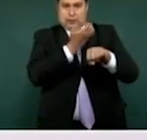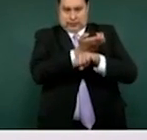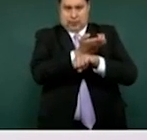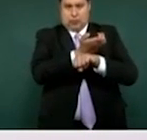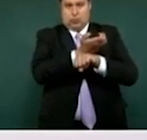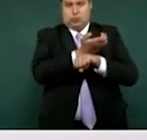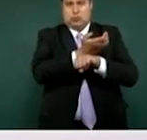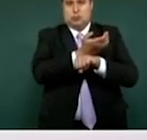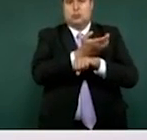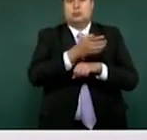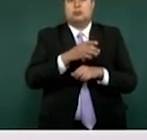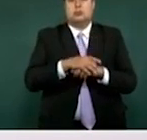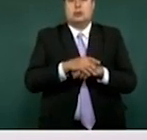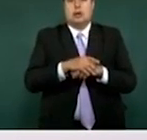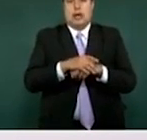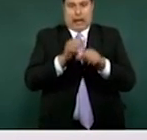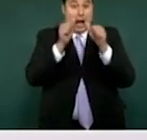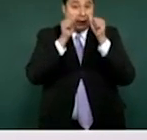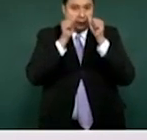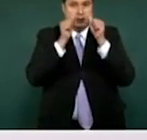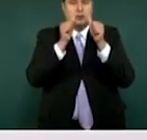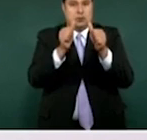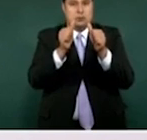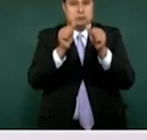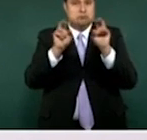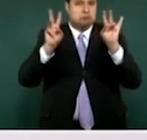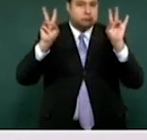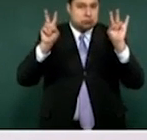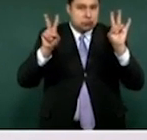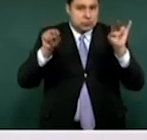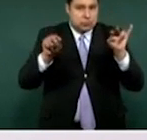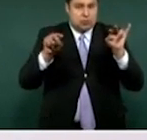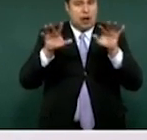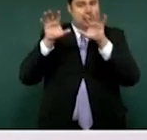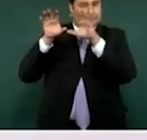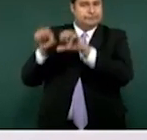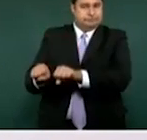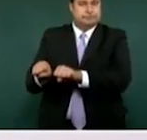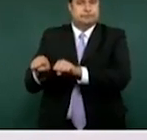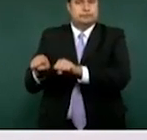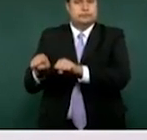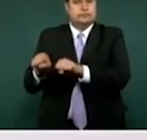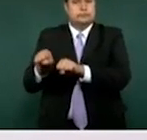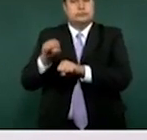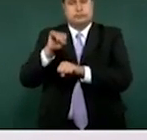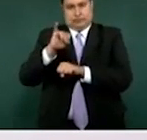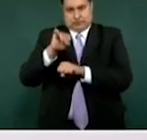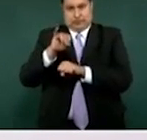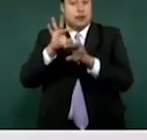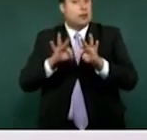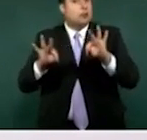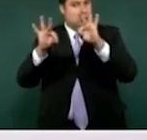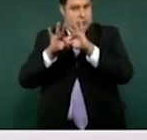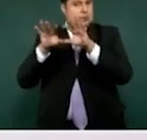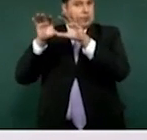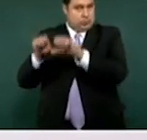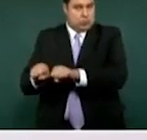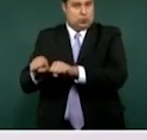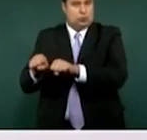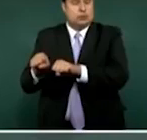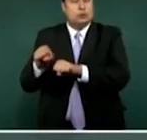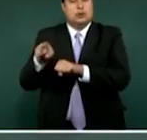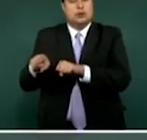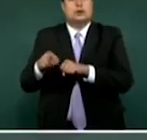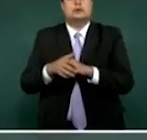están atentas. Es una detención relevante, y si